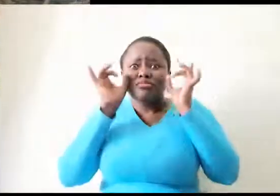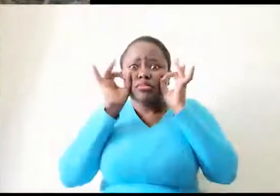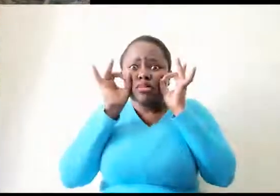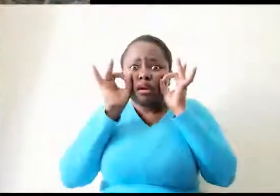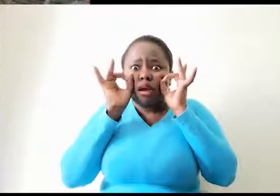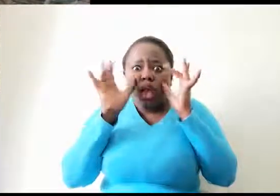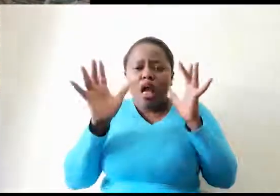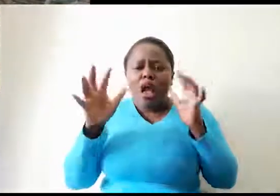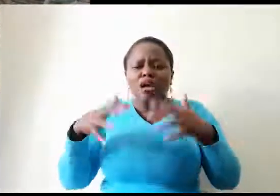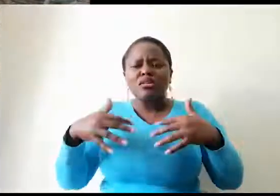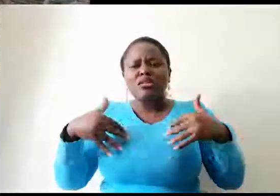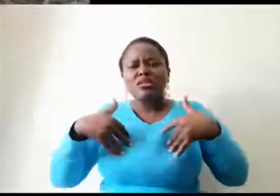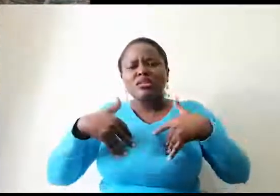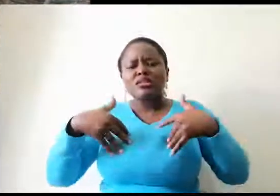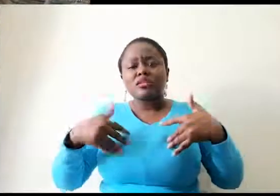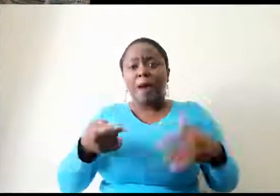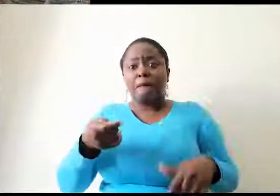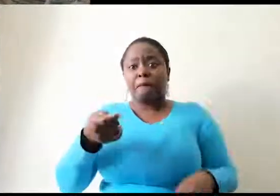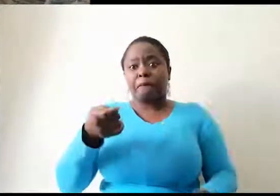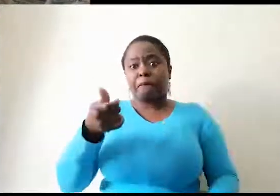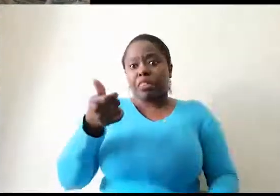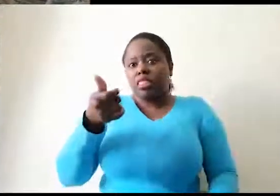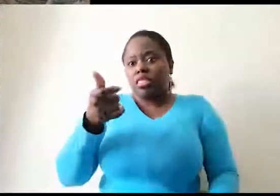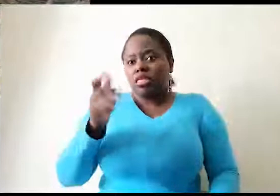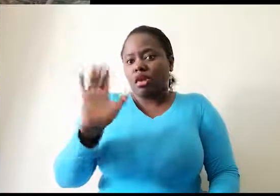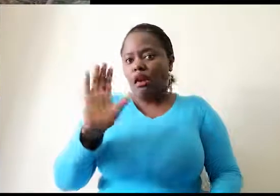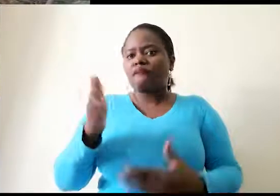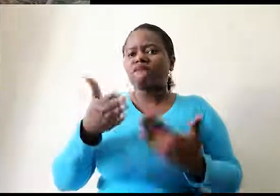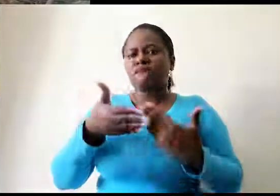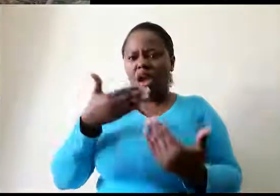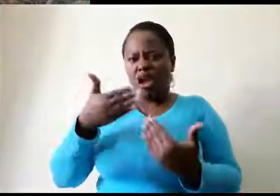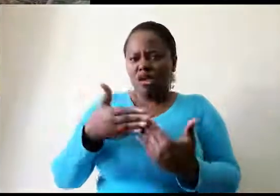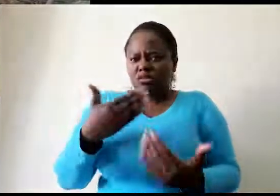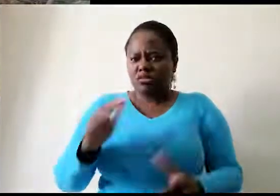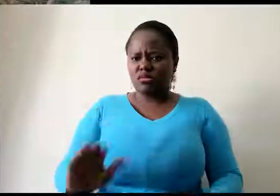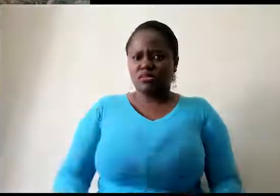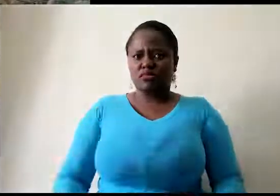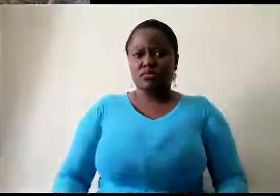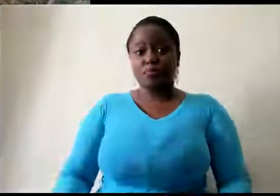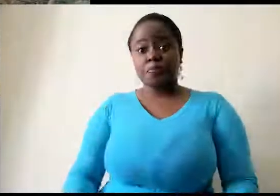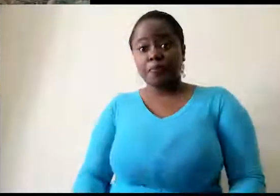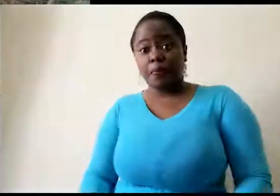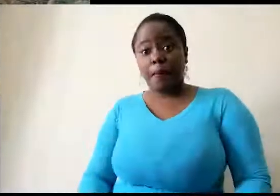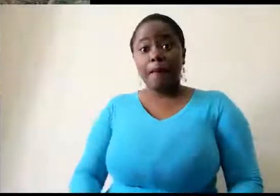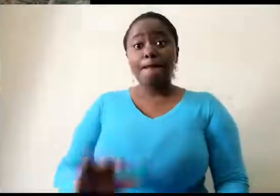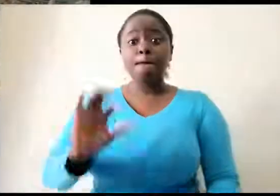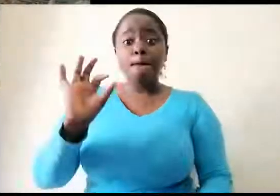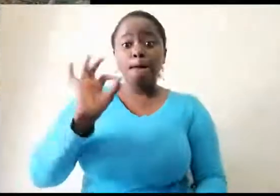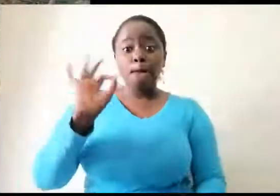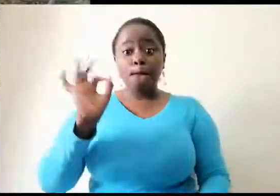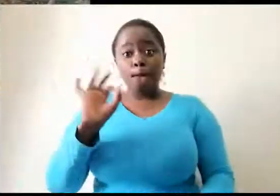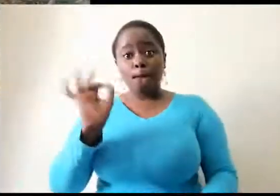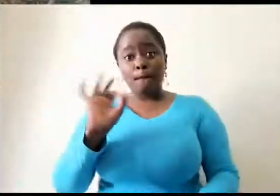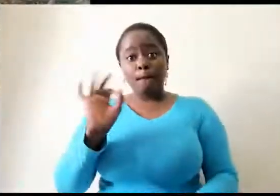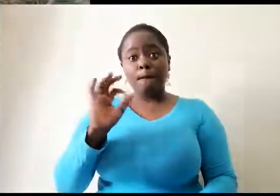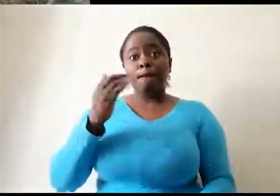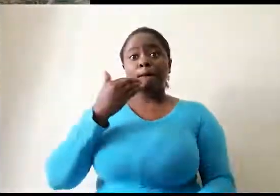fuerte, entonces es de corta duración, fácil de soportar. Y si se trata de un